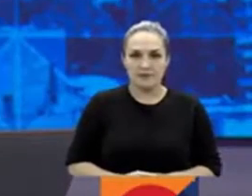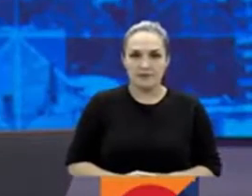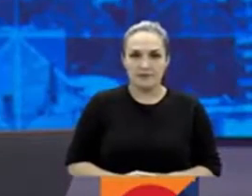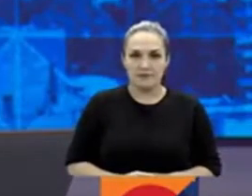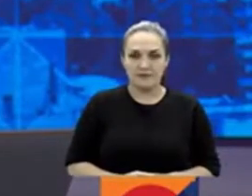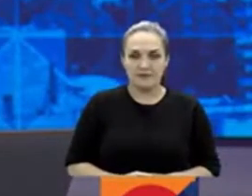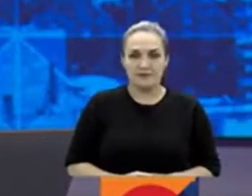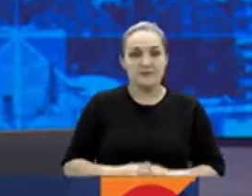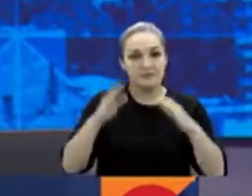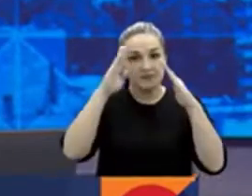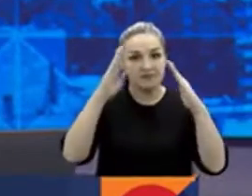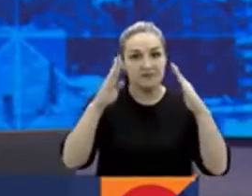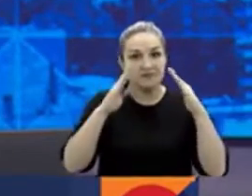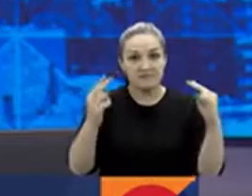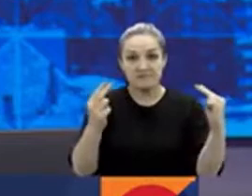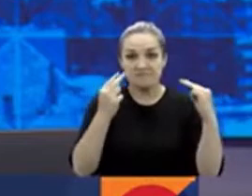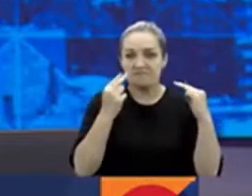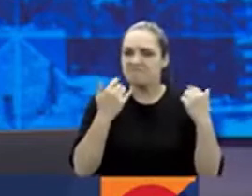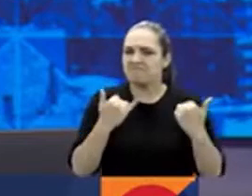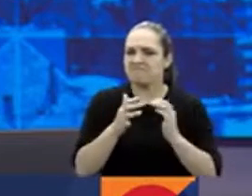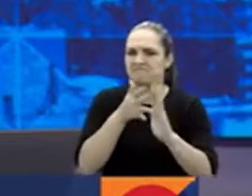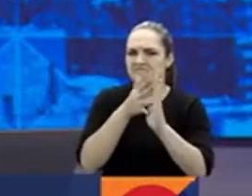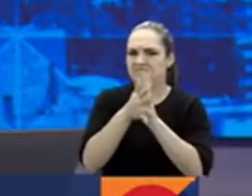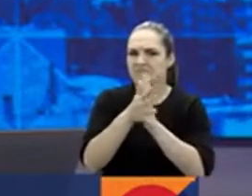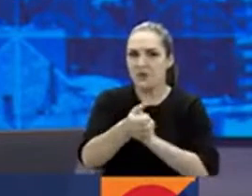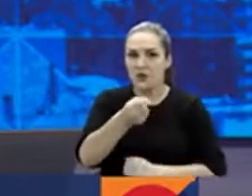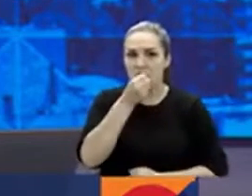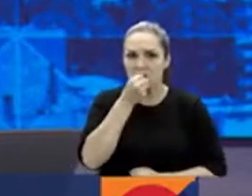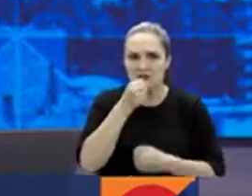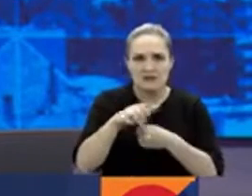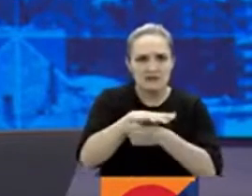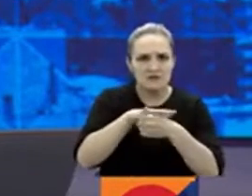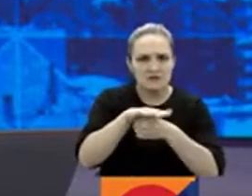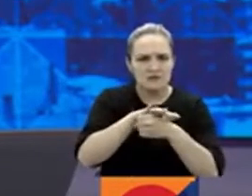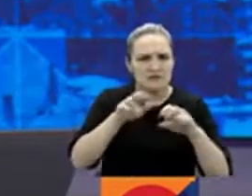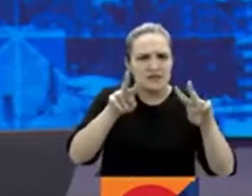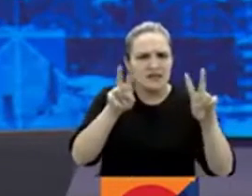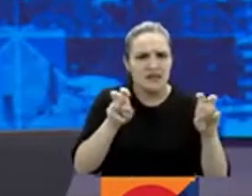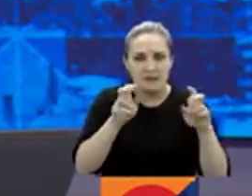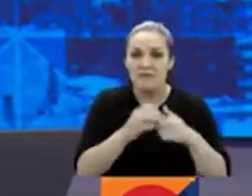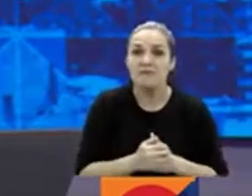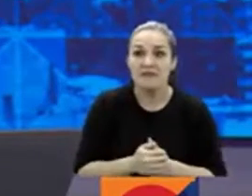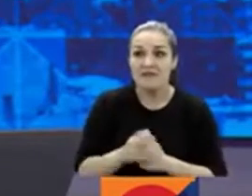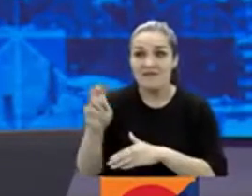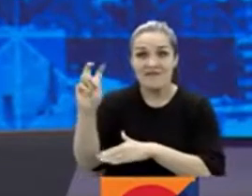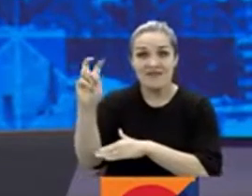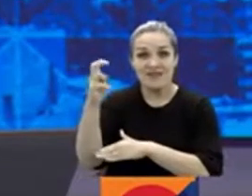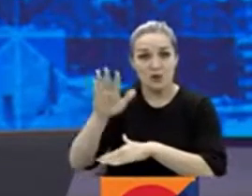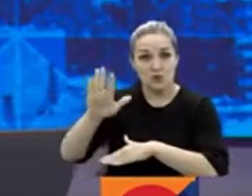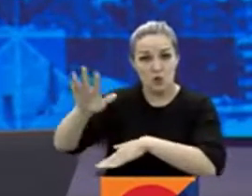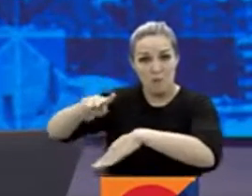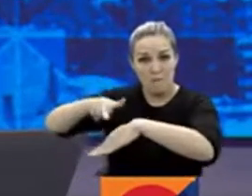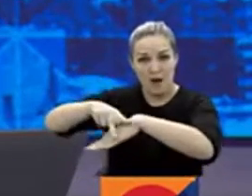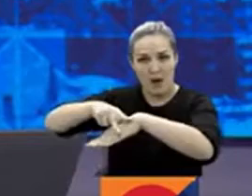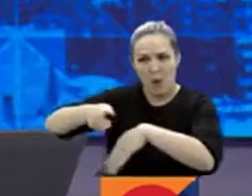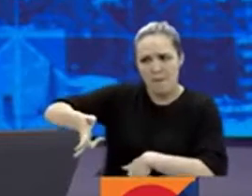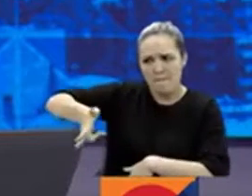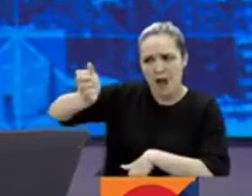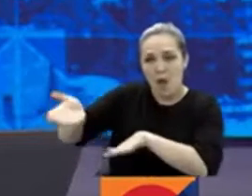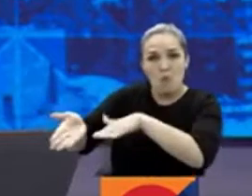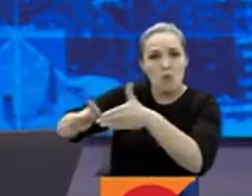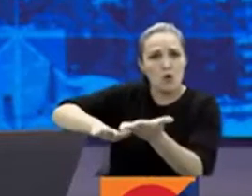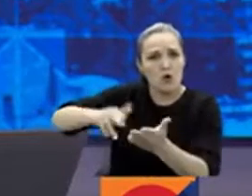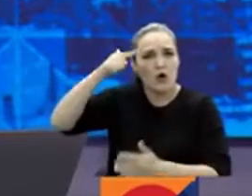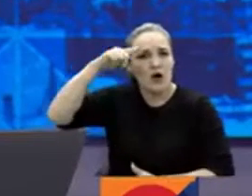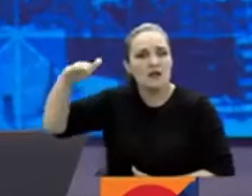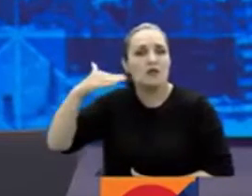Y atención que hay novedades en este caso. Está la siguiente noticia. El caso del fiscal Marcelo Pecci, que fue asesinado en Cartagena